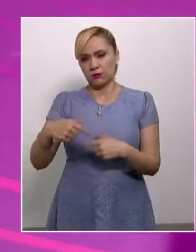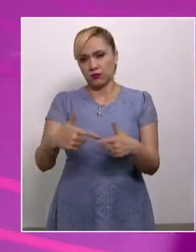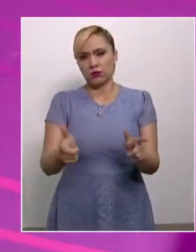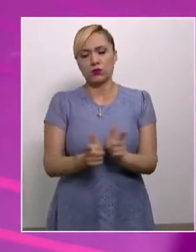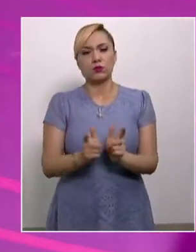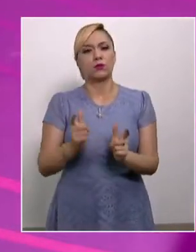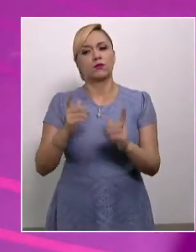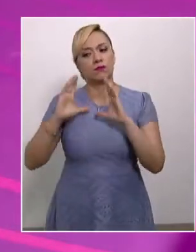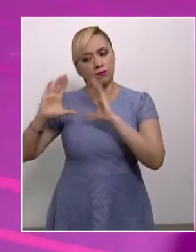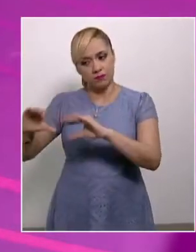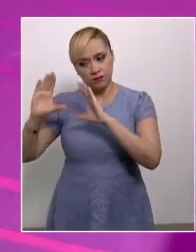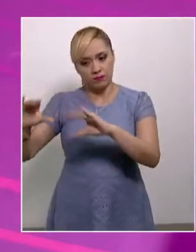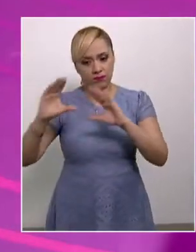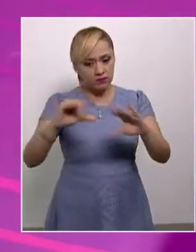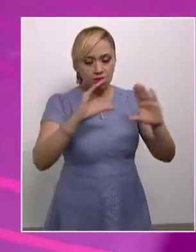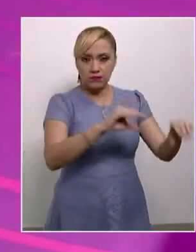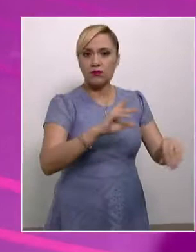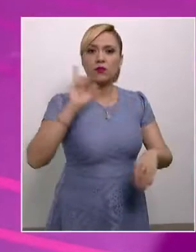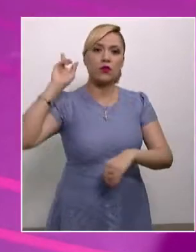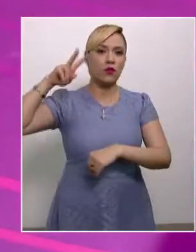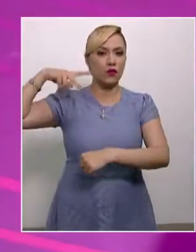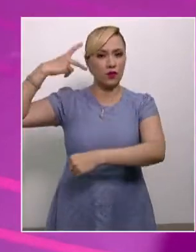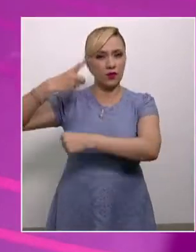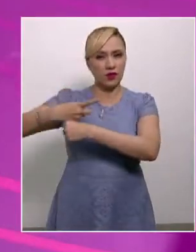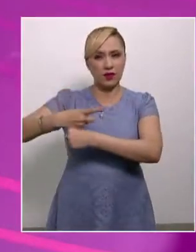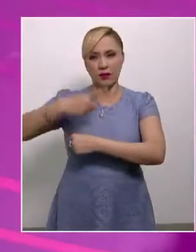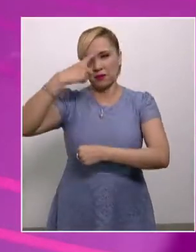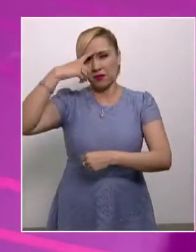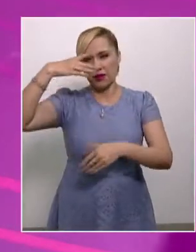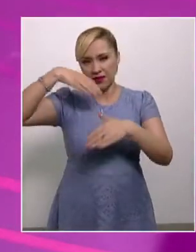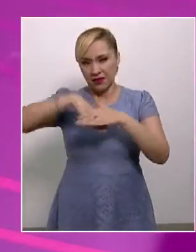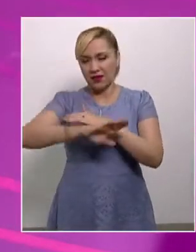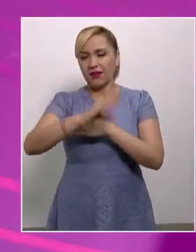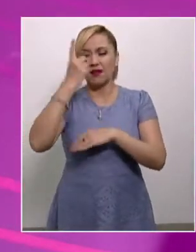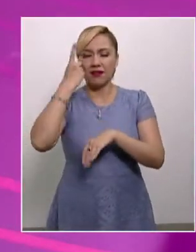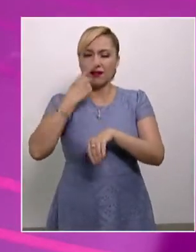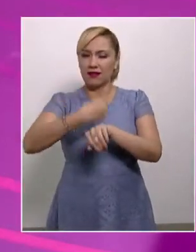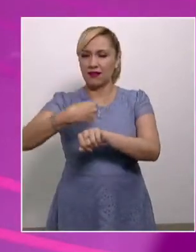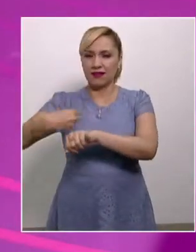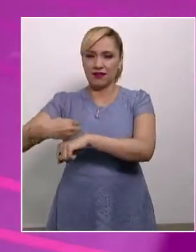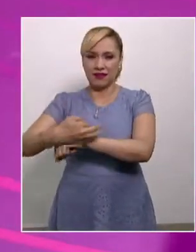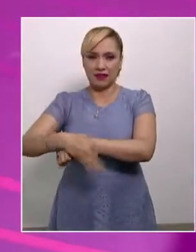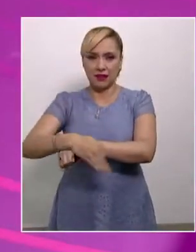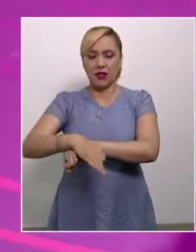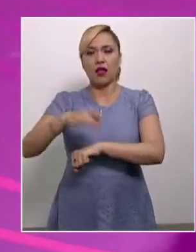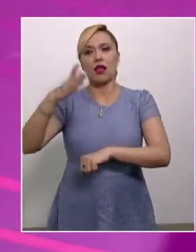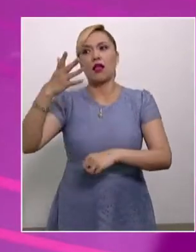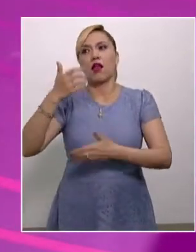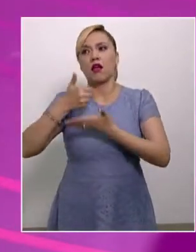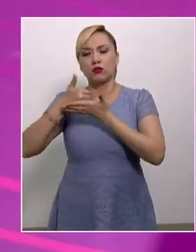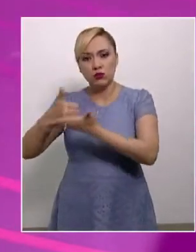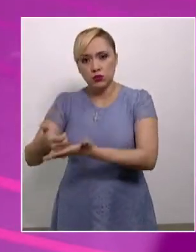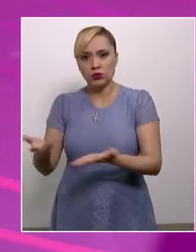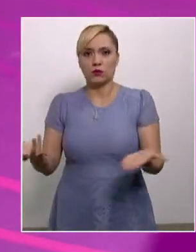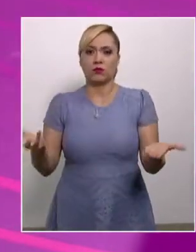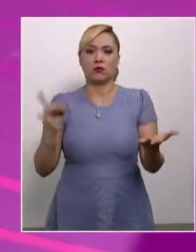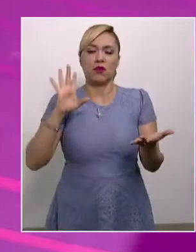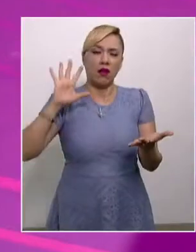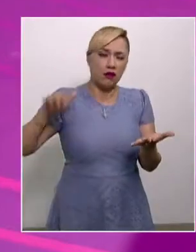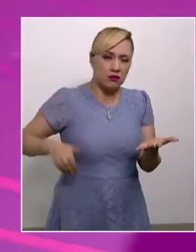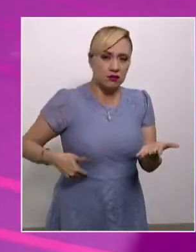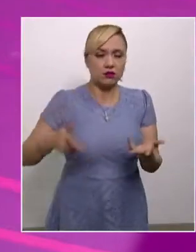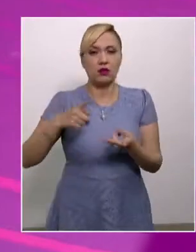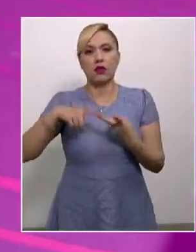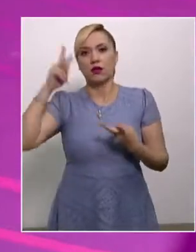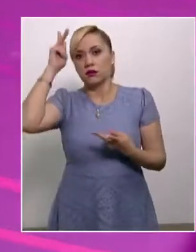es capacitar a muchos de los voluntarios de la red de albergues en primeros auxilios psicológicos, que ellos puedan brindar un acompañamiento con las personas, no es